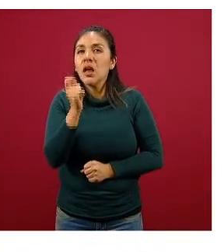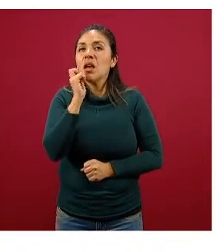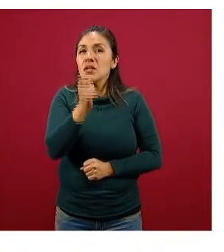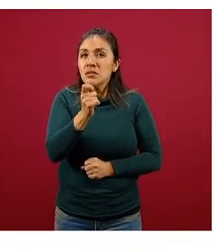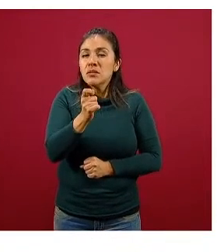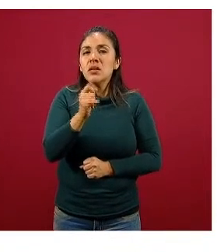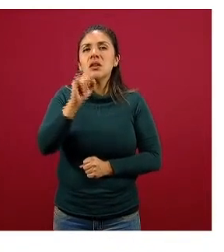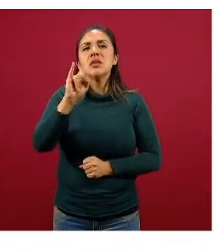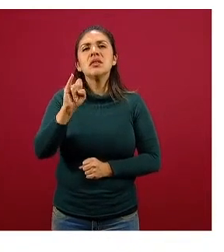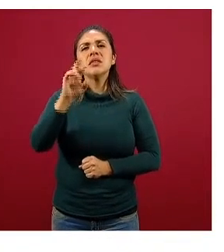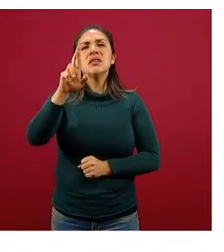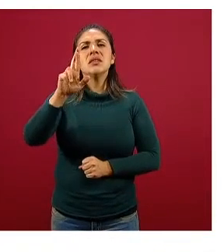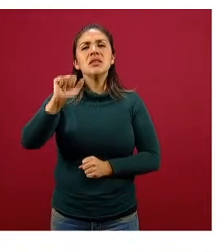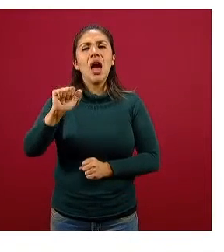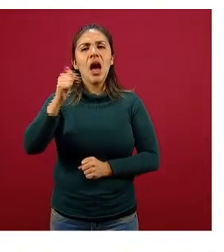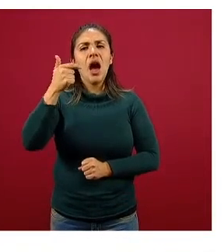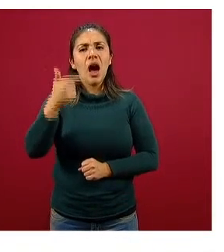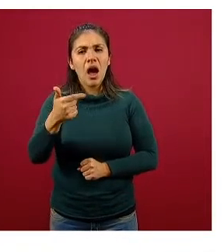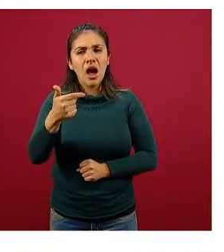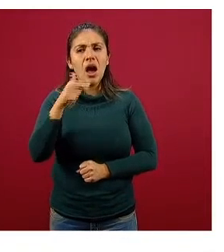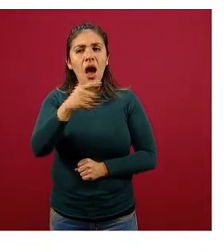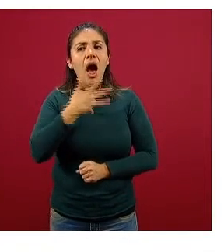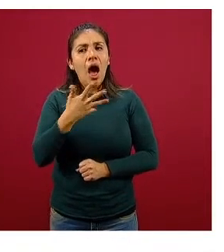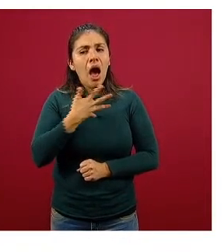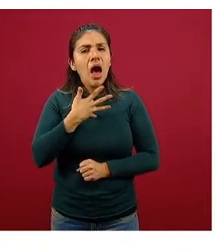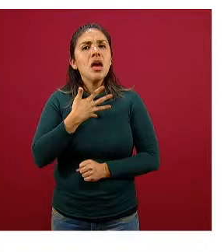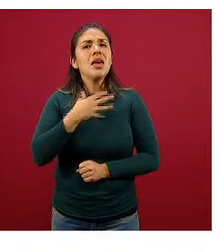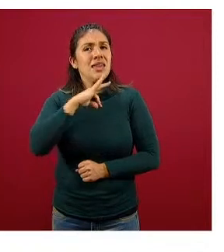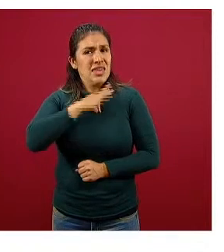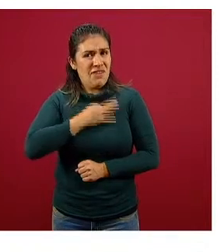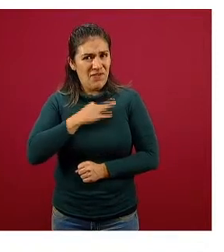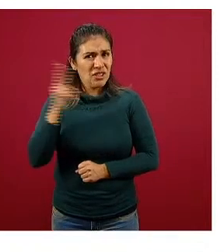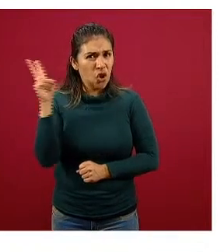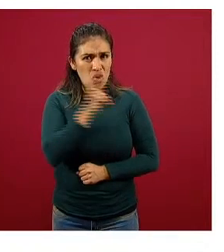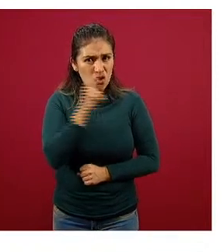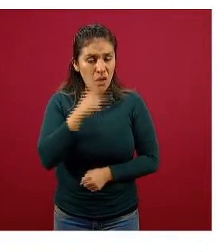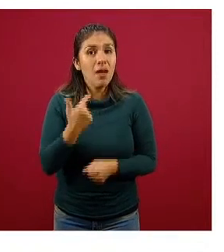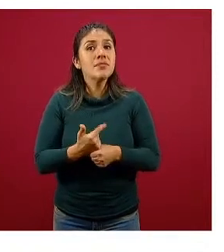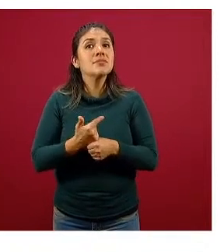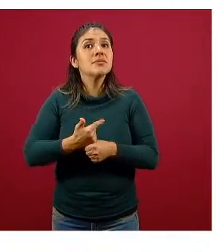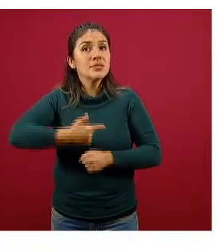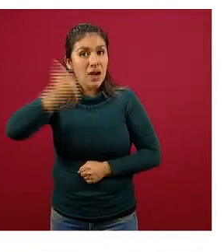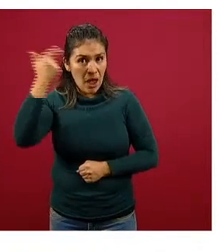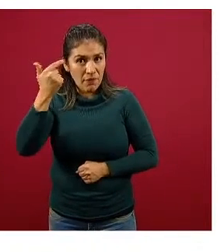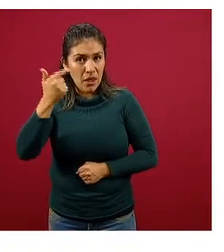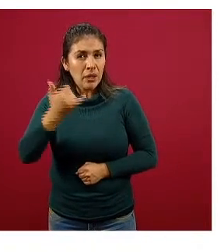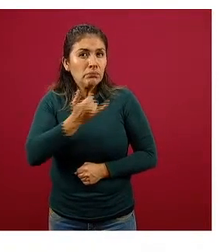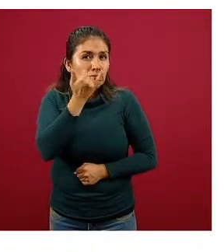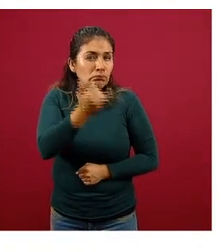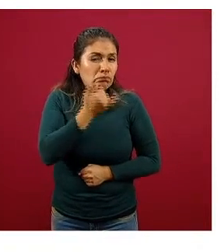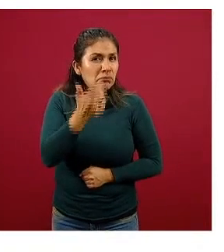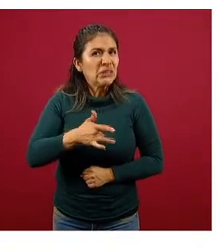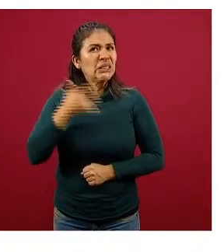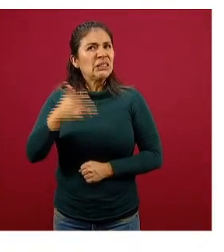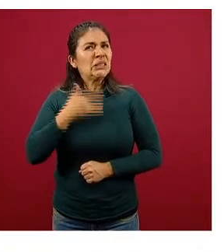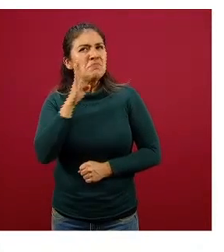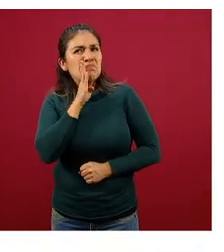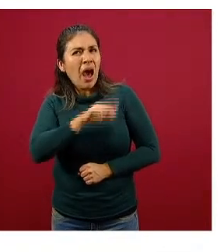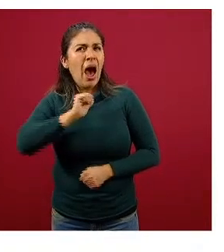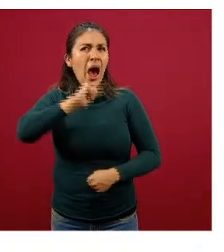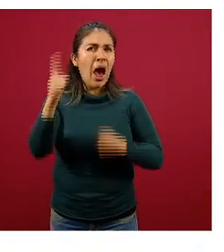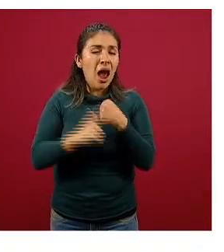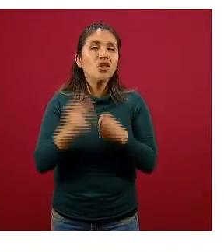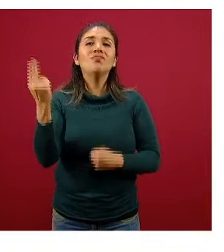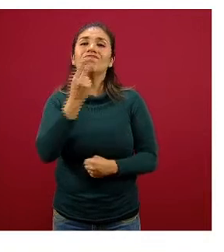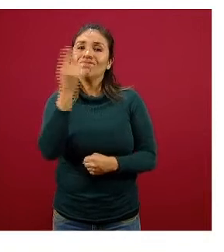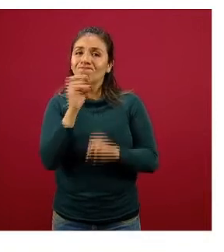definición de IRAG, es decir, que presentan una infección respiratoria aguda grave, tienen algún signo o síntoma de alarma y por lo tanto